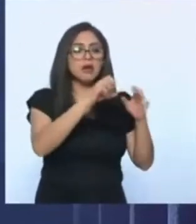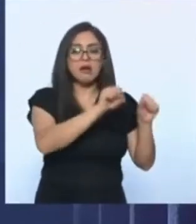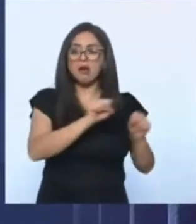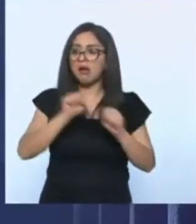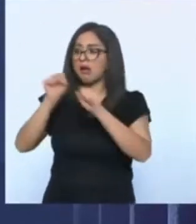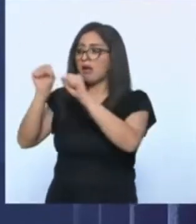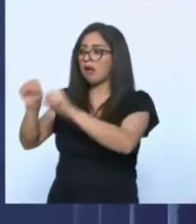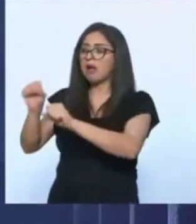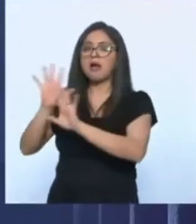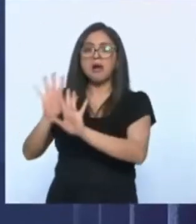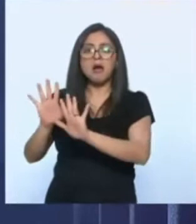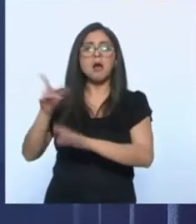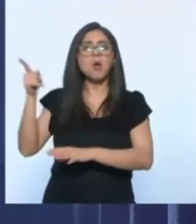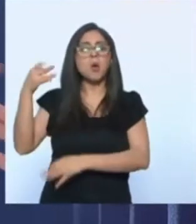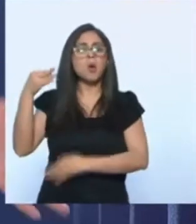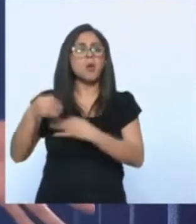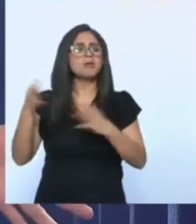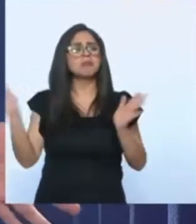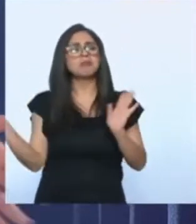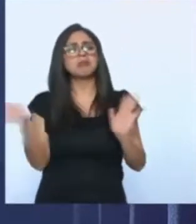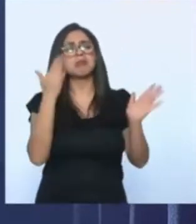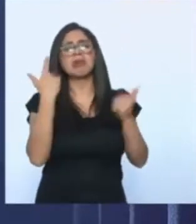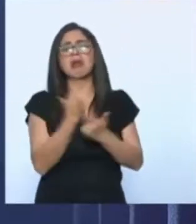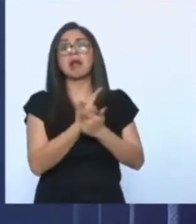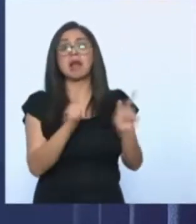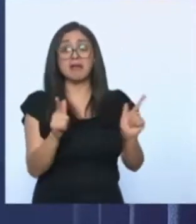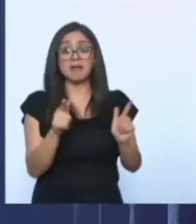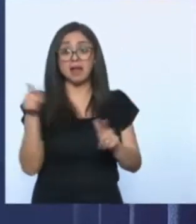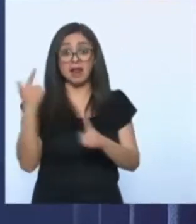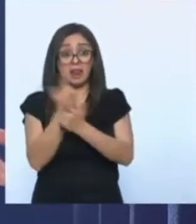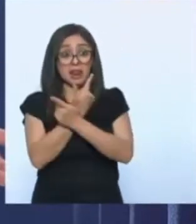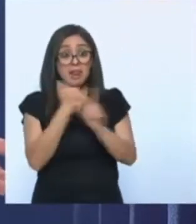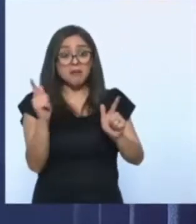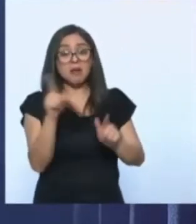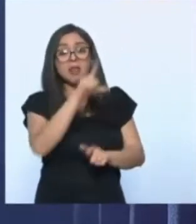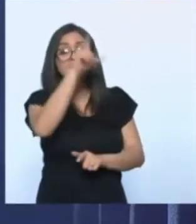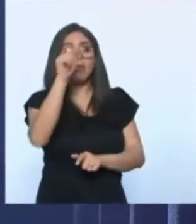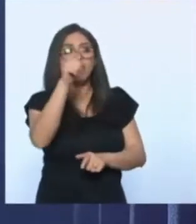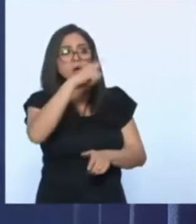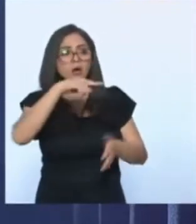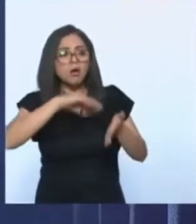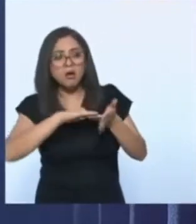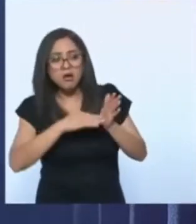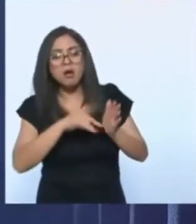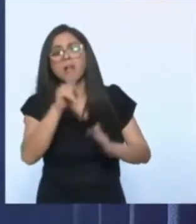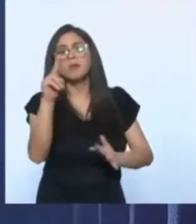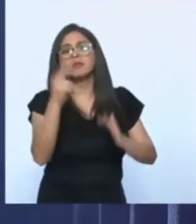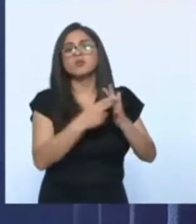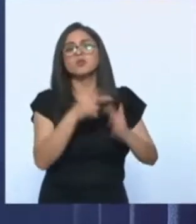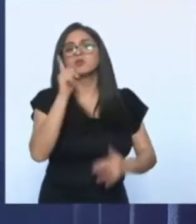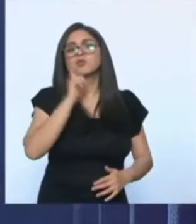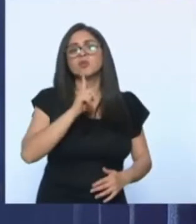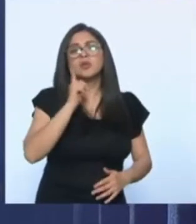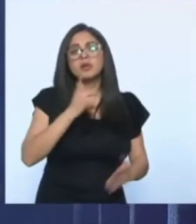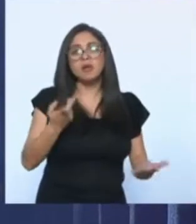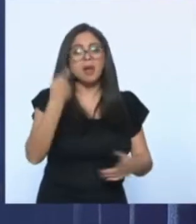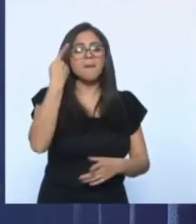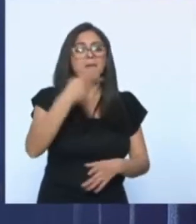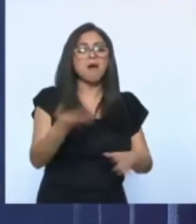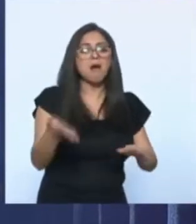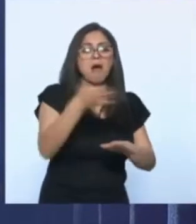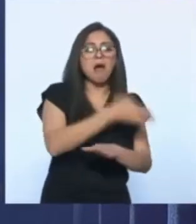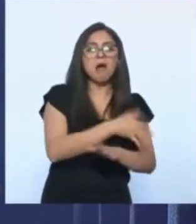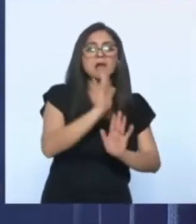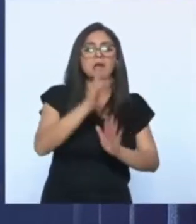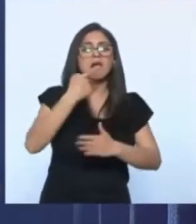juez dijo, no, hay que dejarlo libre, lo saca y de inmediato pues la asesinan. Es lógico, ¿no? Ella ya lo había denunciado, que la querían